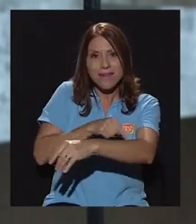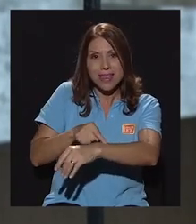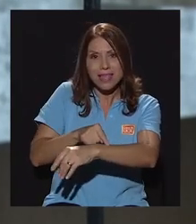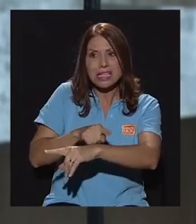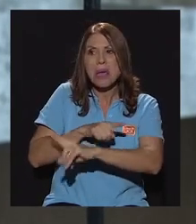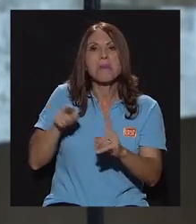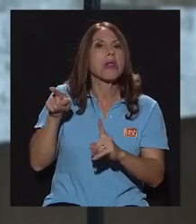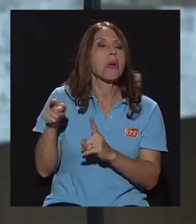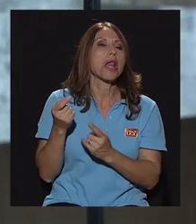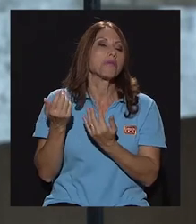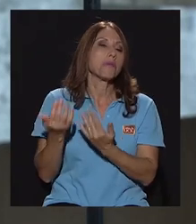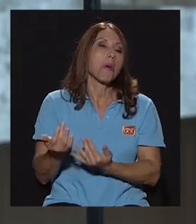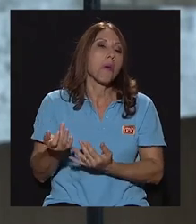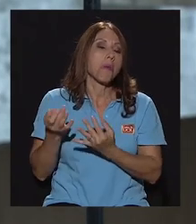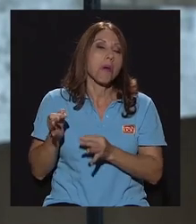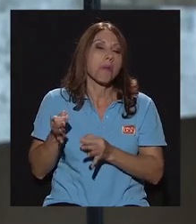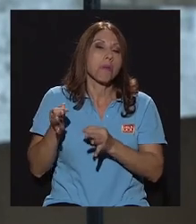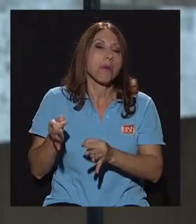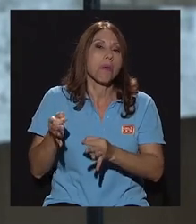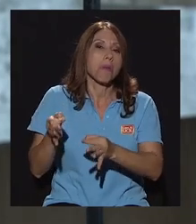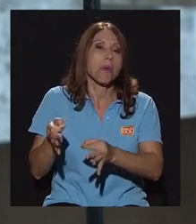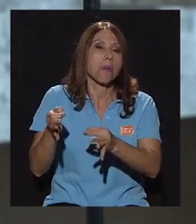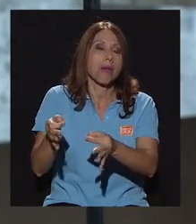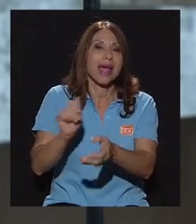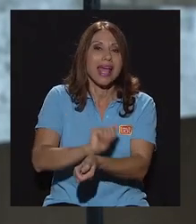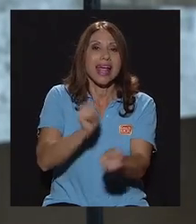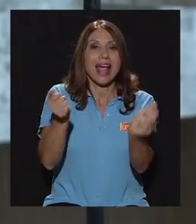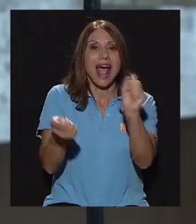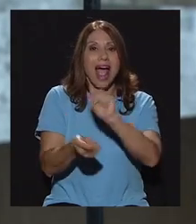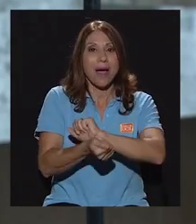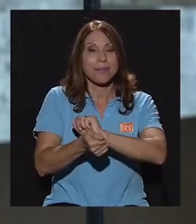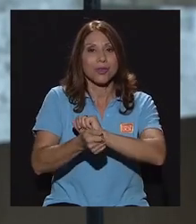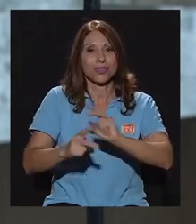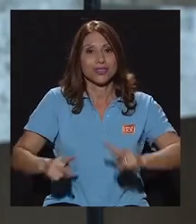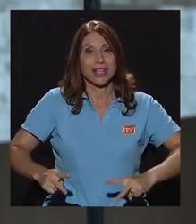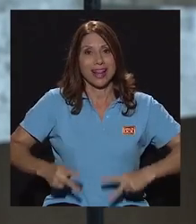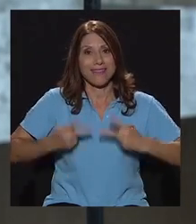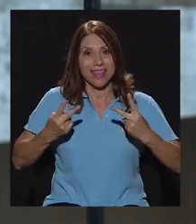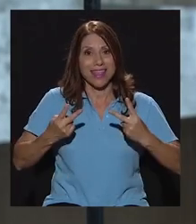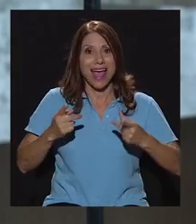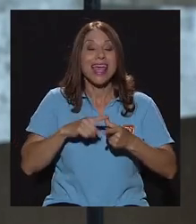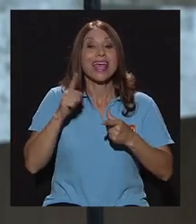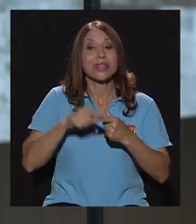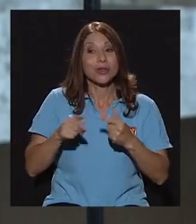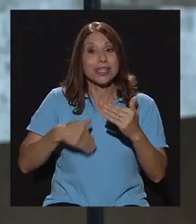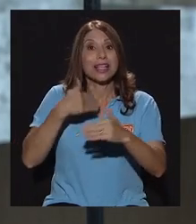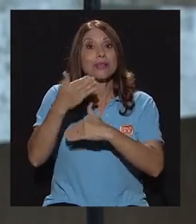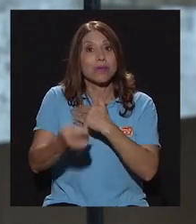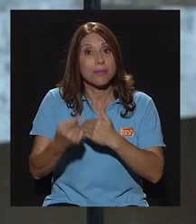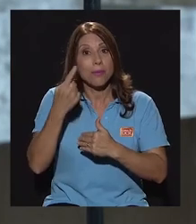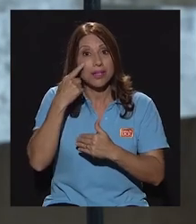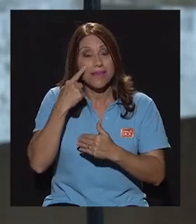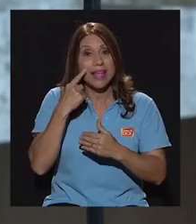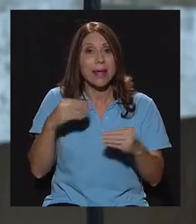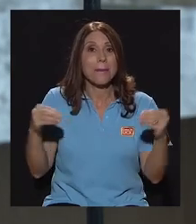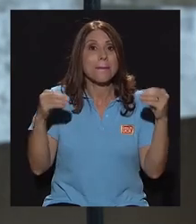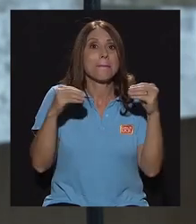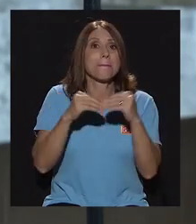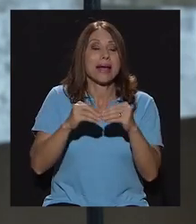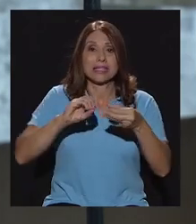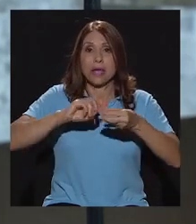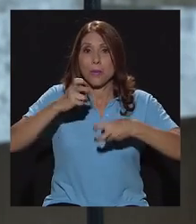diabetes para hacer cambios en su estilo de vida, más alteración glicémica vamos a observar. Y